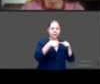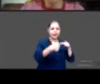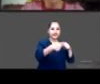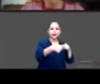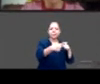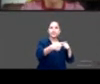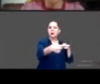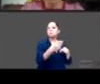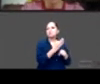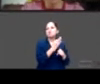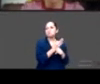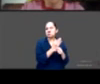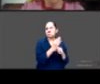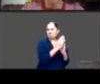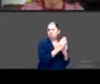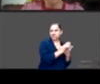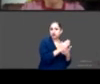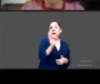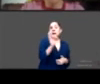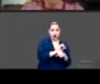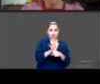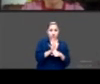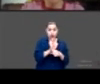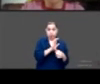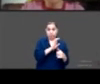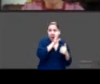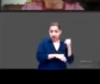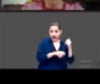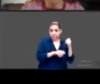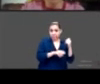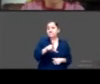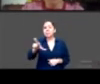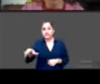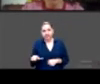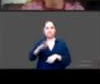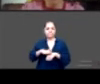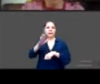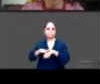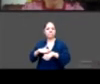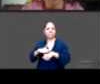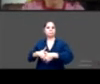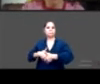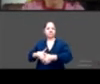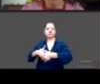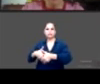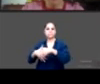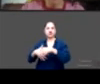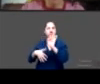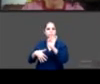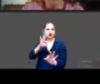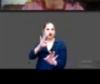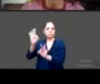la pandemia puede ser que se incrementen los nacimientos la que sigue por favor y la que sigue para darles ya el número